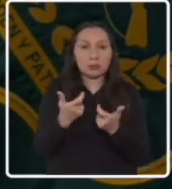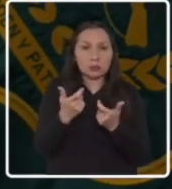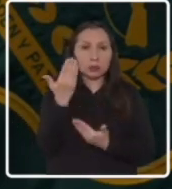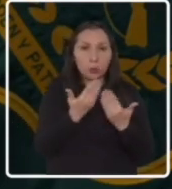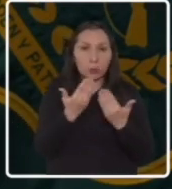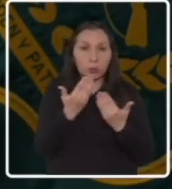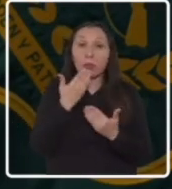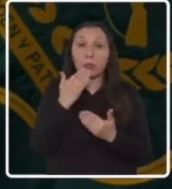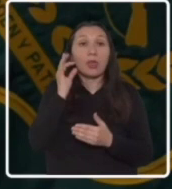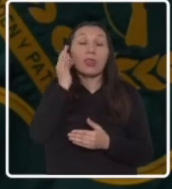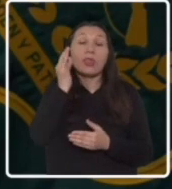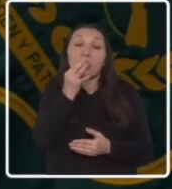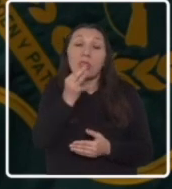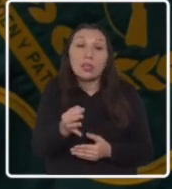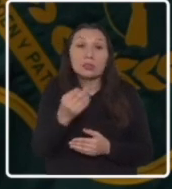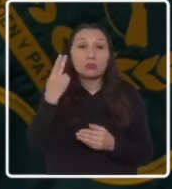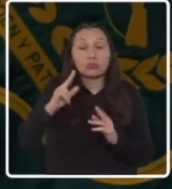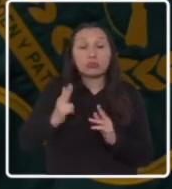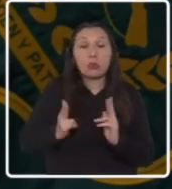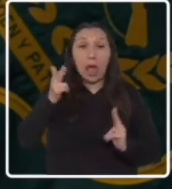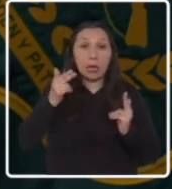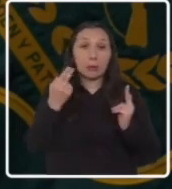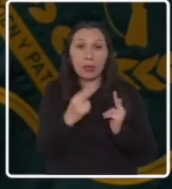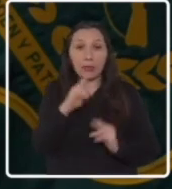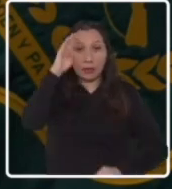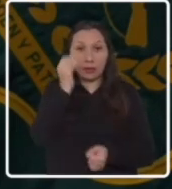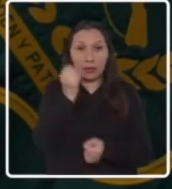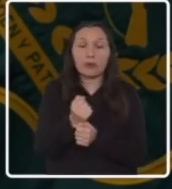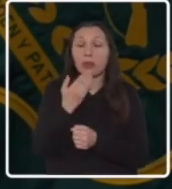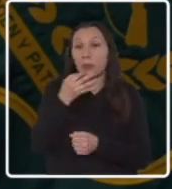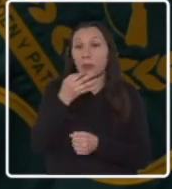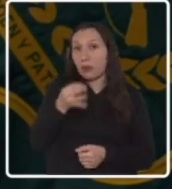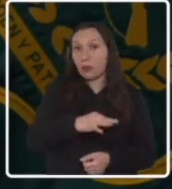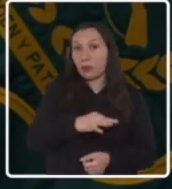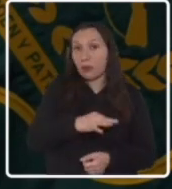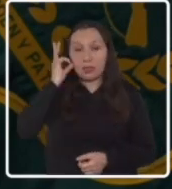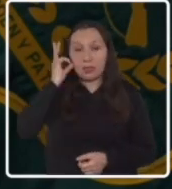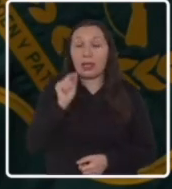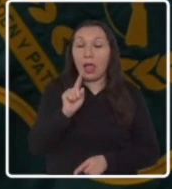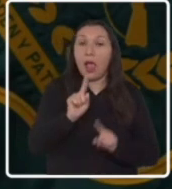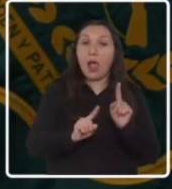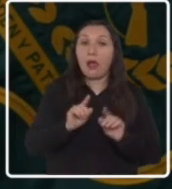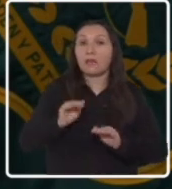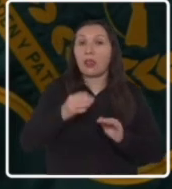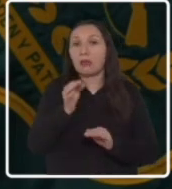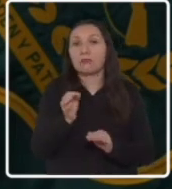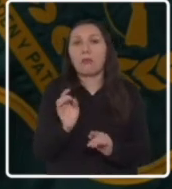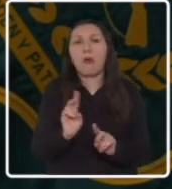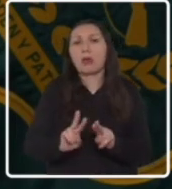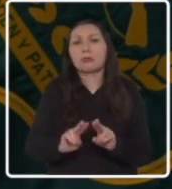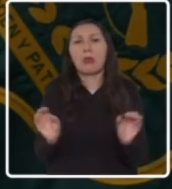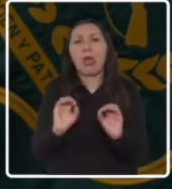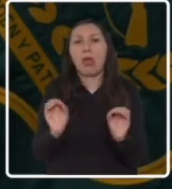decía Carolina, de su propio armamento, que es tremendamente importante. Entonces, hay quienes a veces dicen, acá no se está haciendo nada,